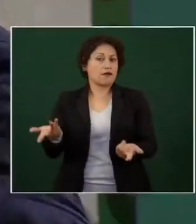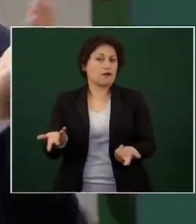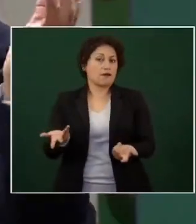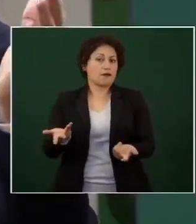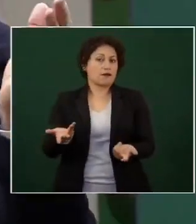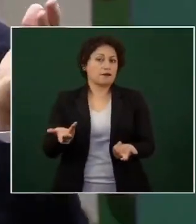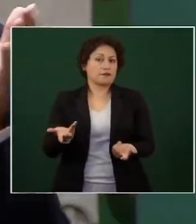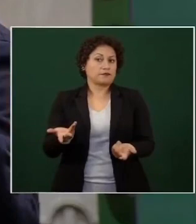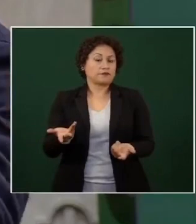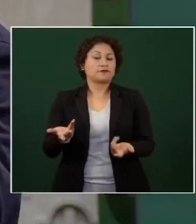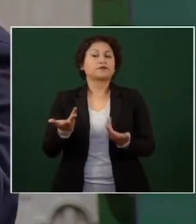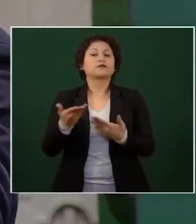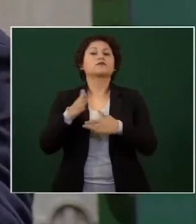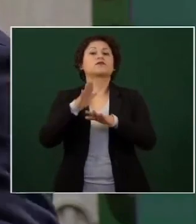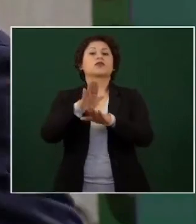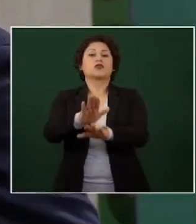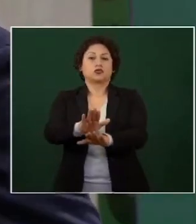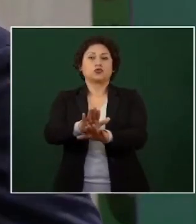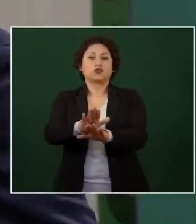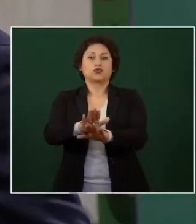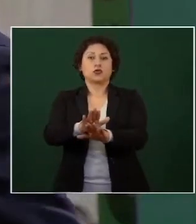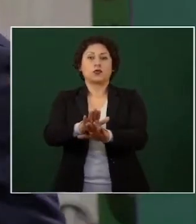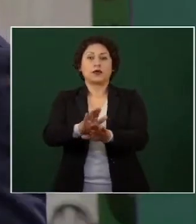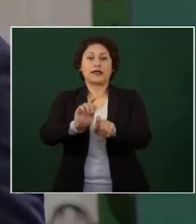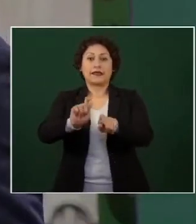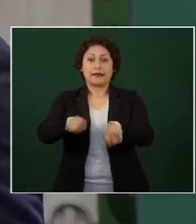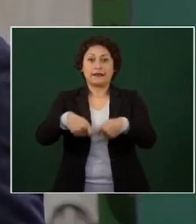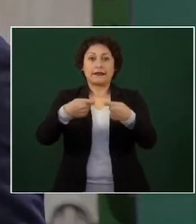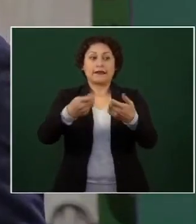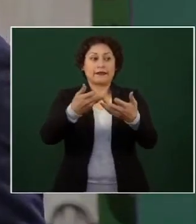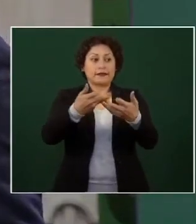en contra de la política del reparto agrario,